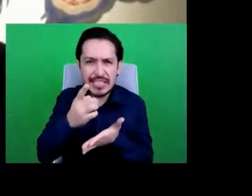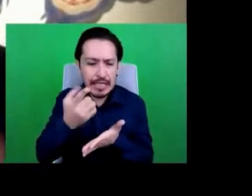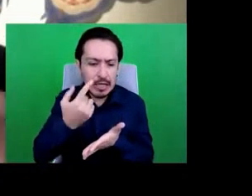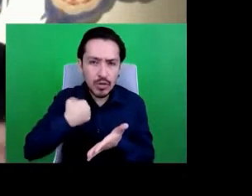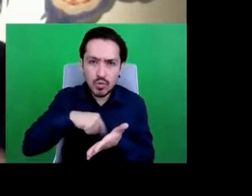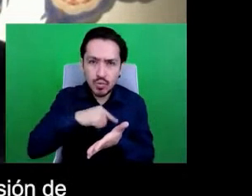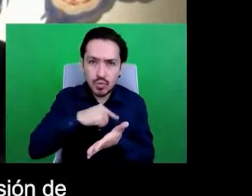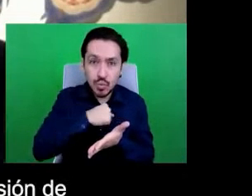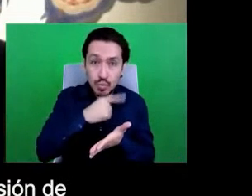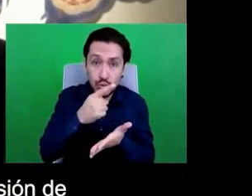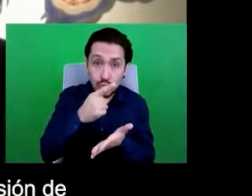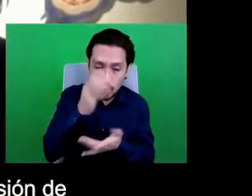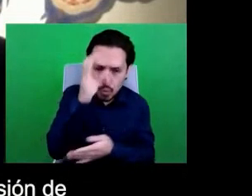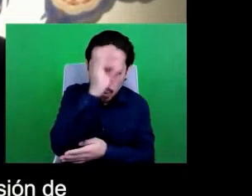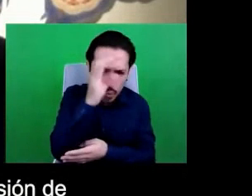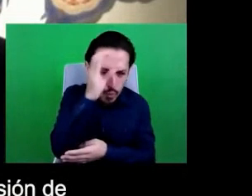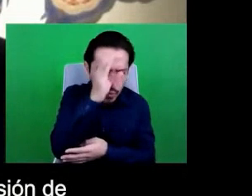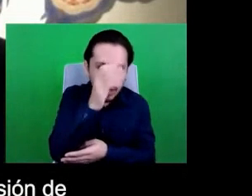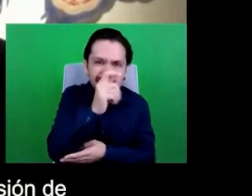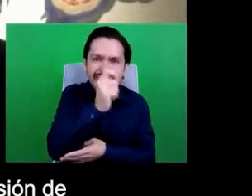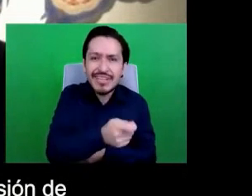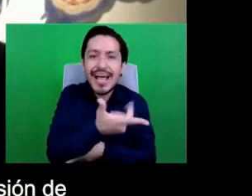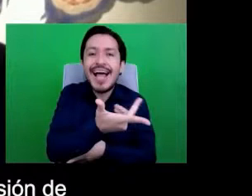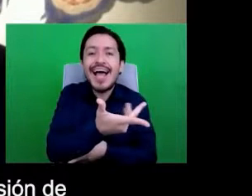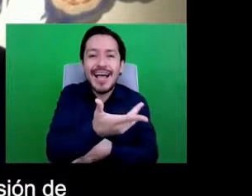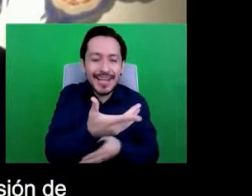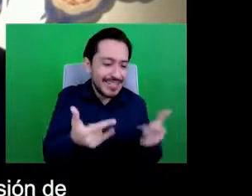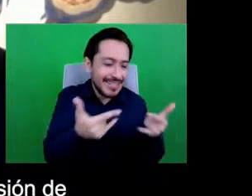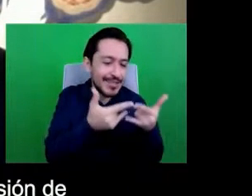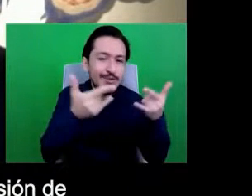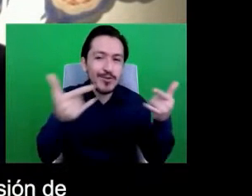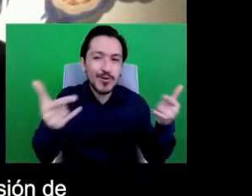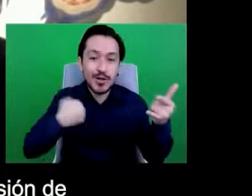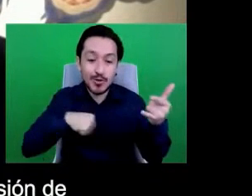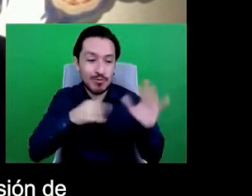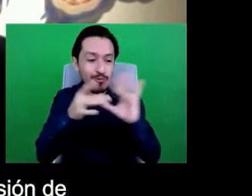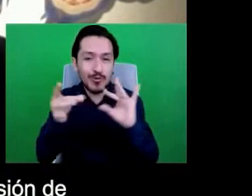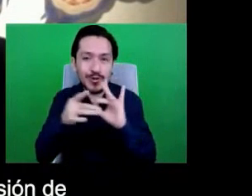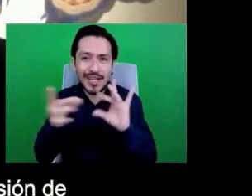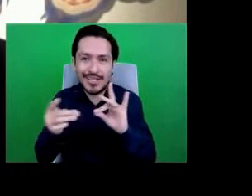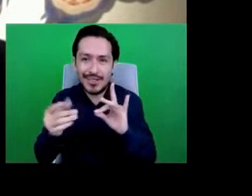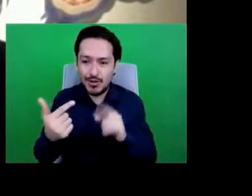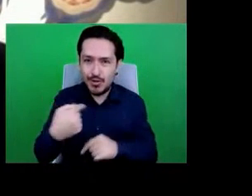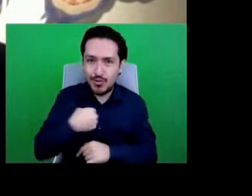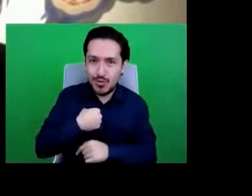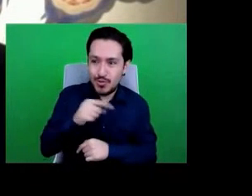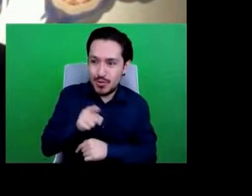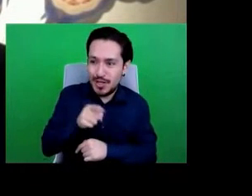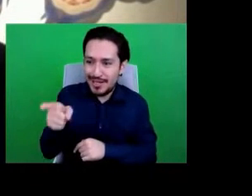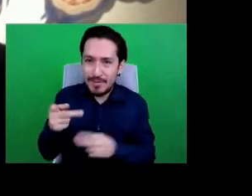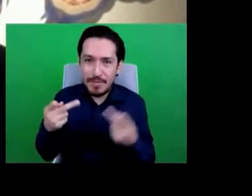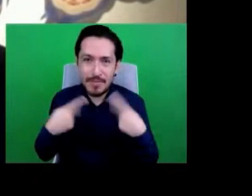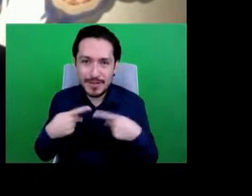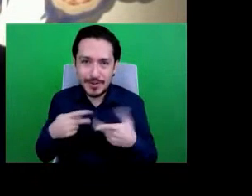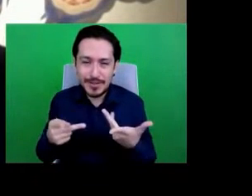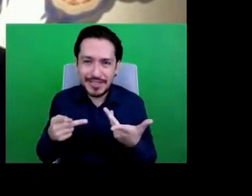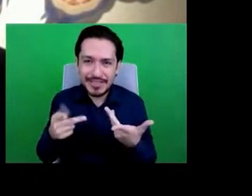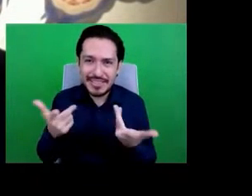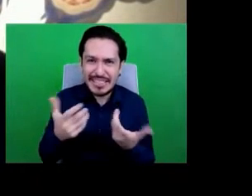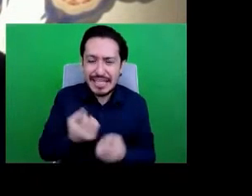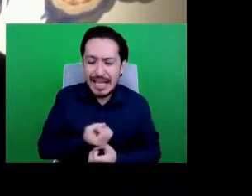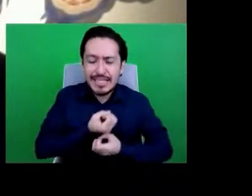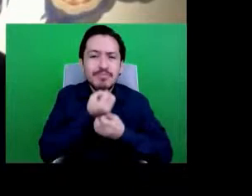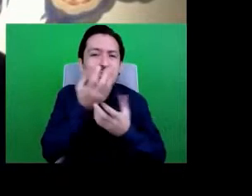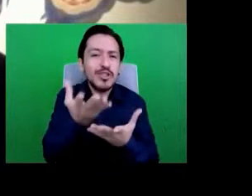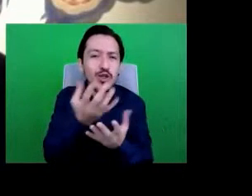algo esencial para seres humanos. Y como individuos, sabemos que la primera expresión de nuestra humanidad es la expresión